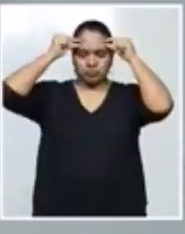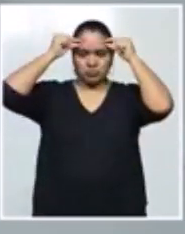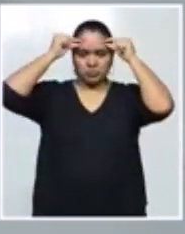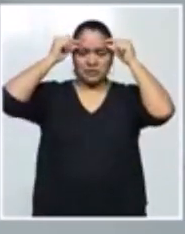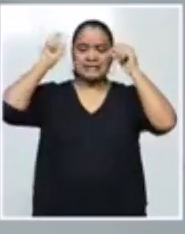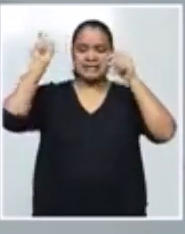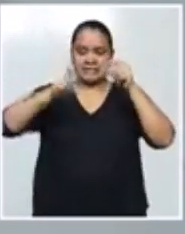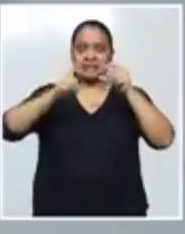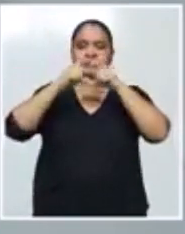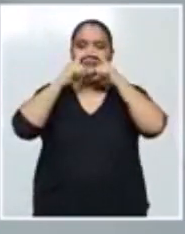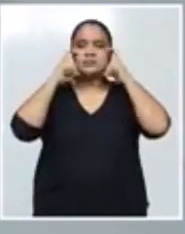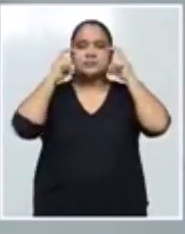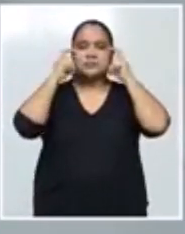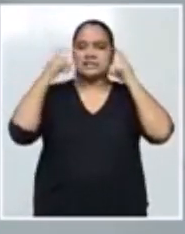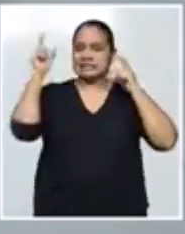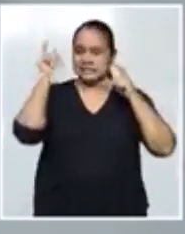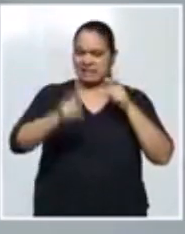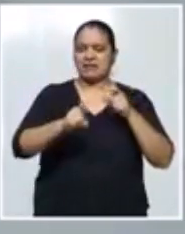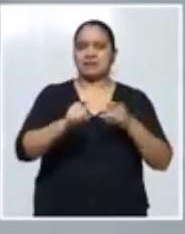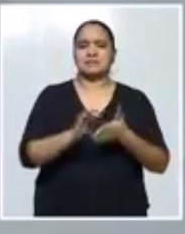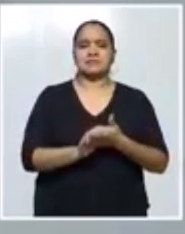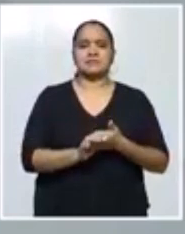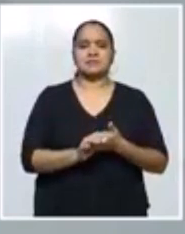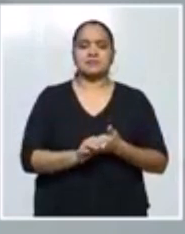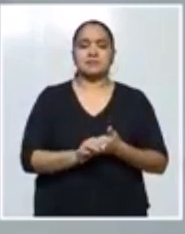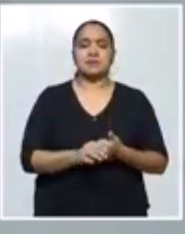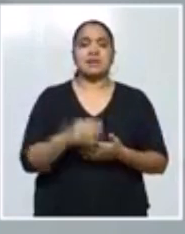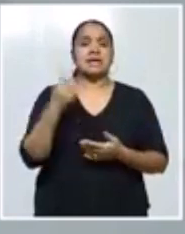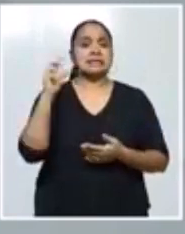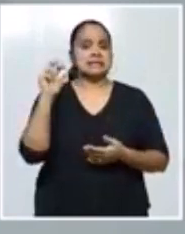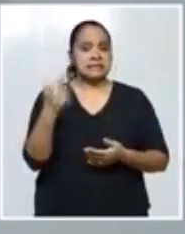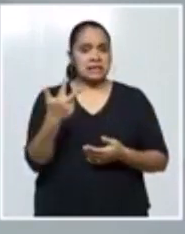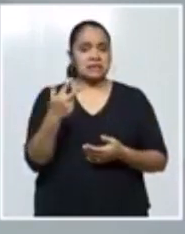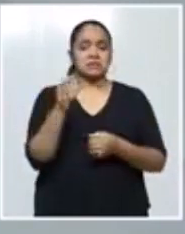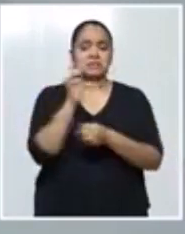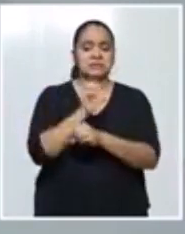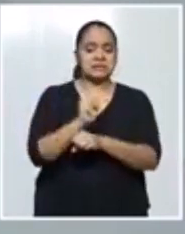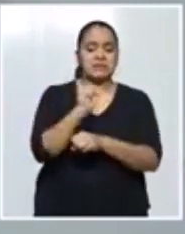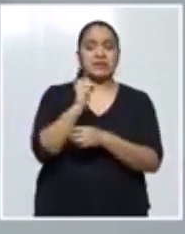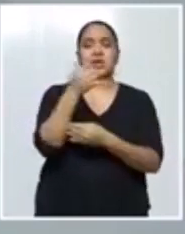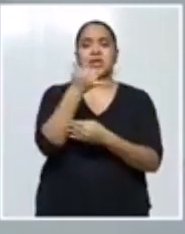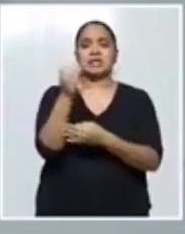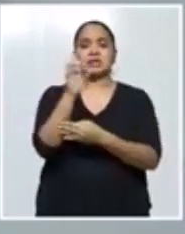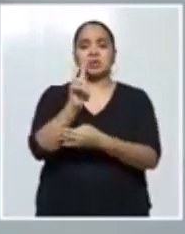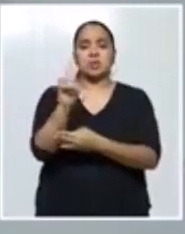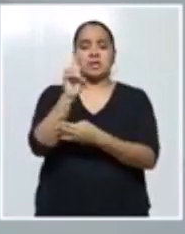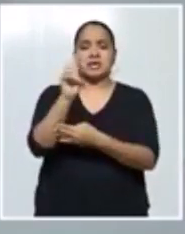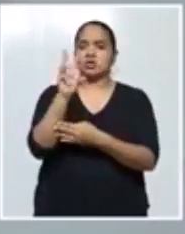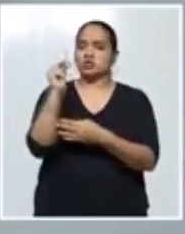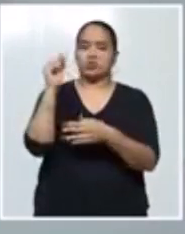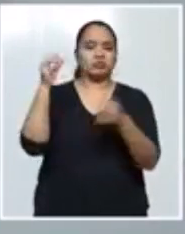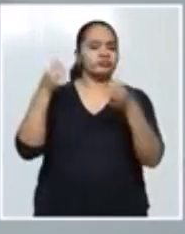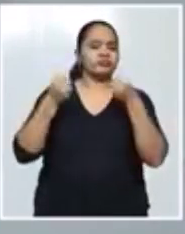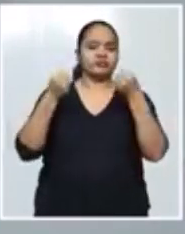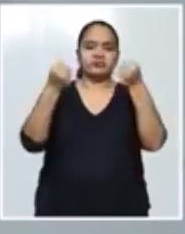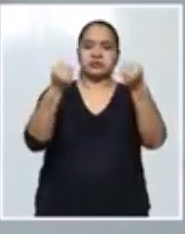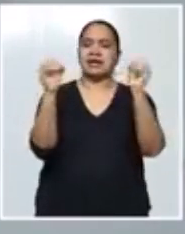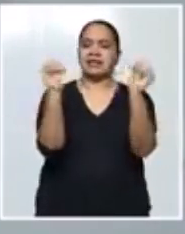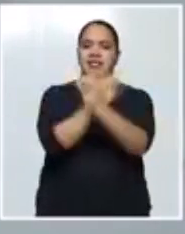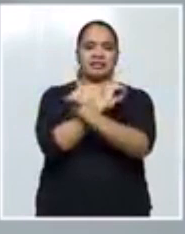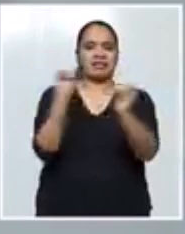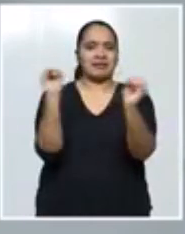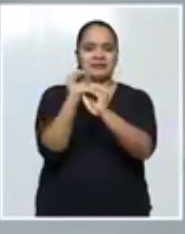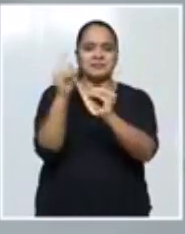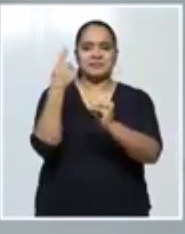mascarillas de manera obligatoria tercero los días sábados y domingos queda prohibida la circulación de vehículos